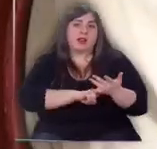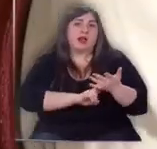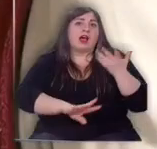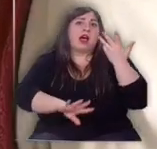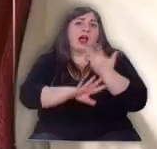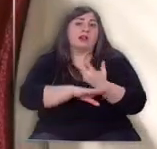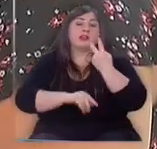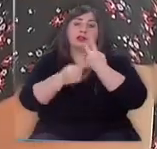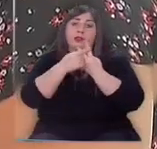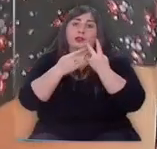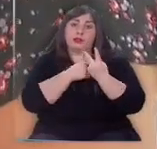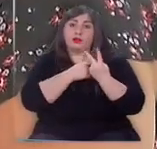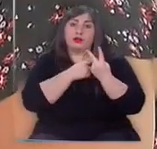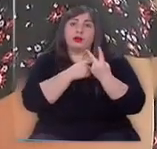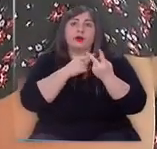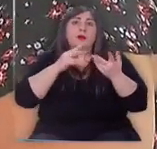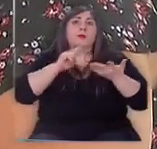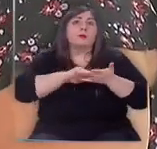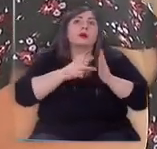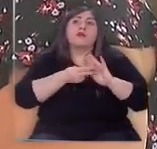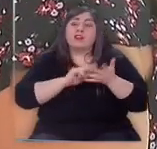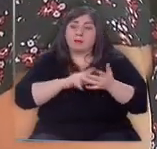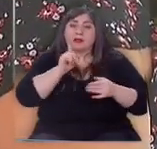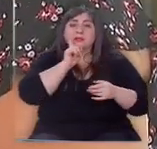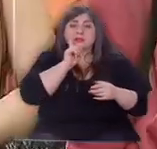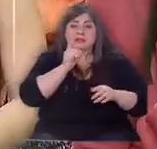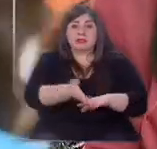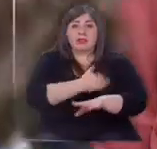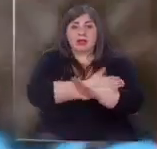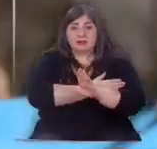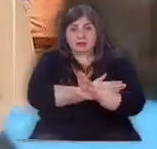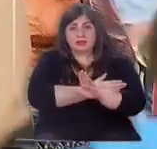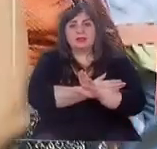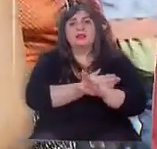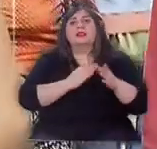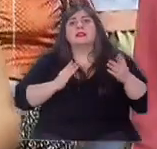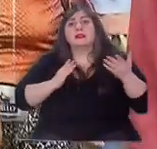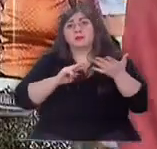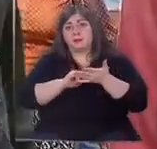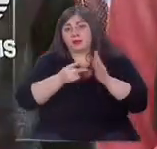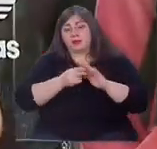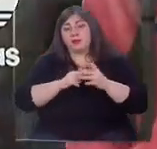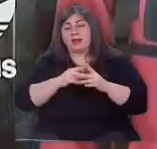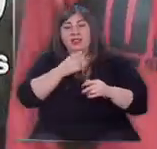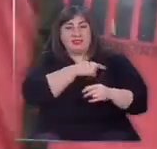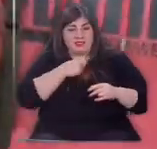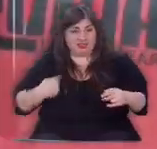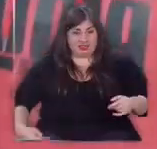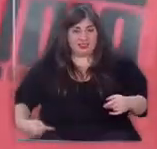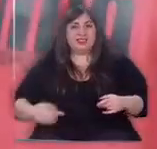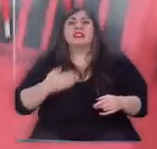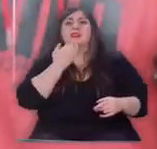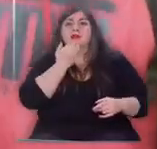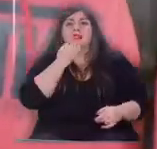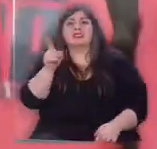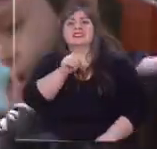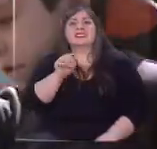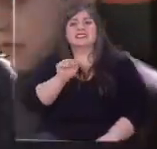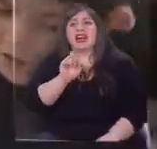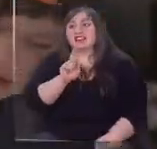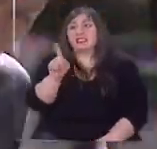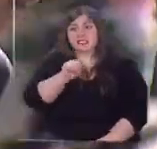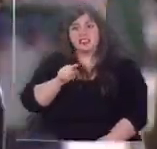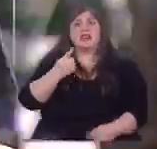hay dos cuestiones que se tenían como supuestos a partir de la epidemia de China y a partir de SARS, que